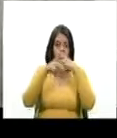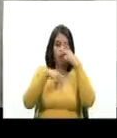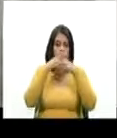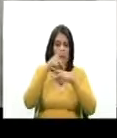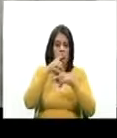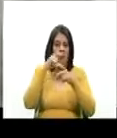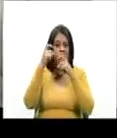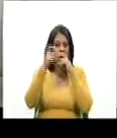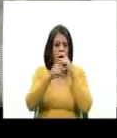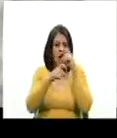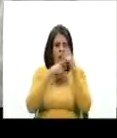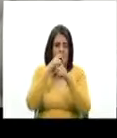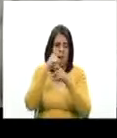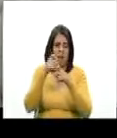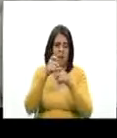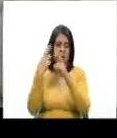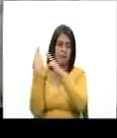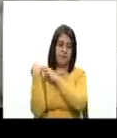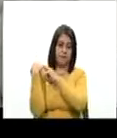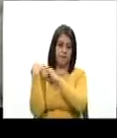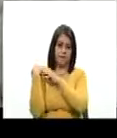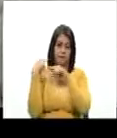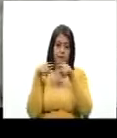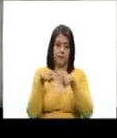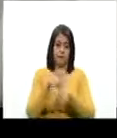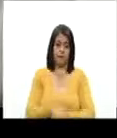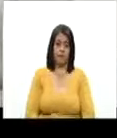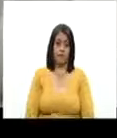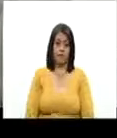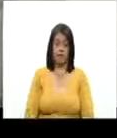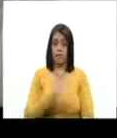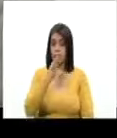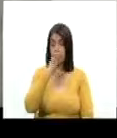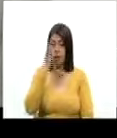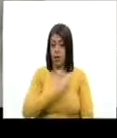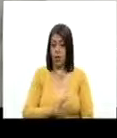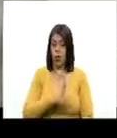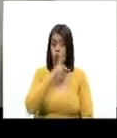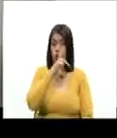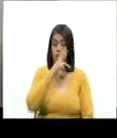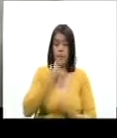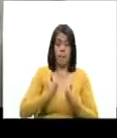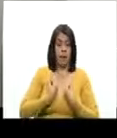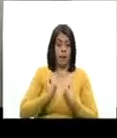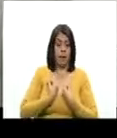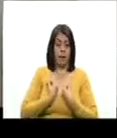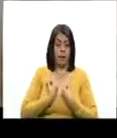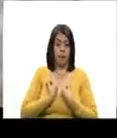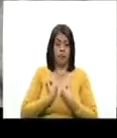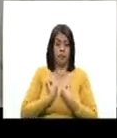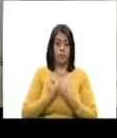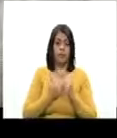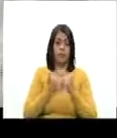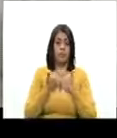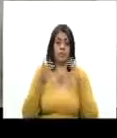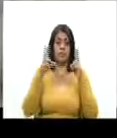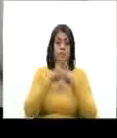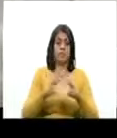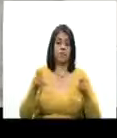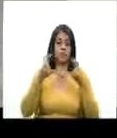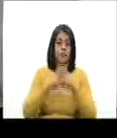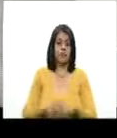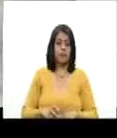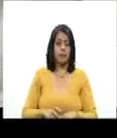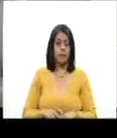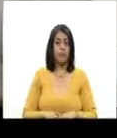odiar. Ellos eran los responsables de esa realidad tan horrible que estaba viviendo. Y empecé a investigar y investigar y